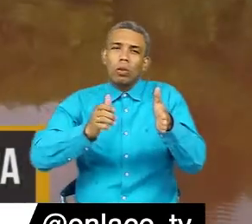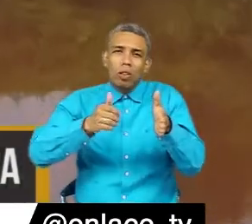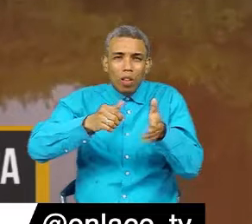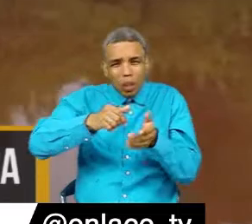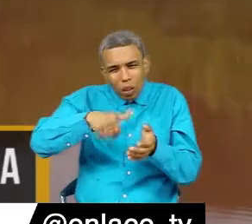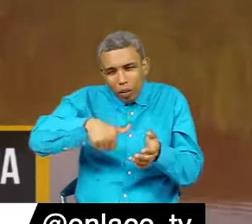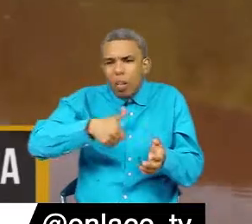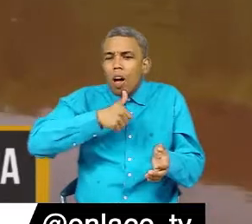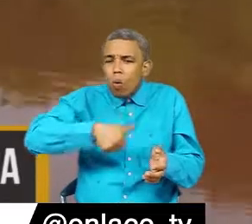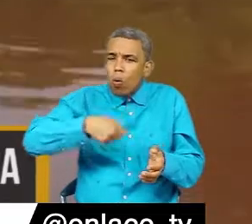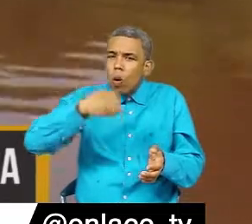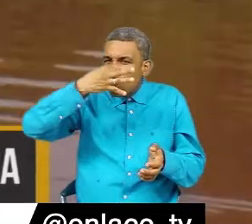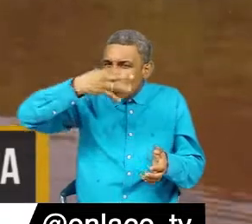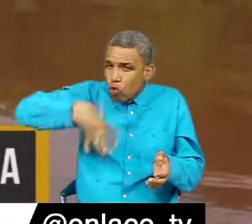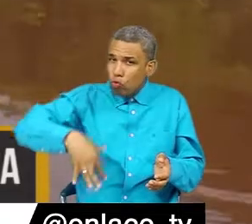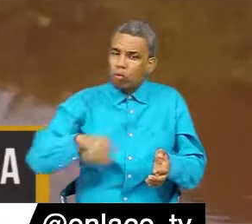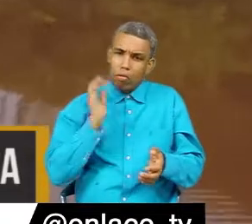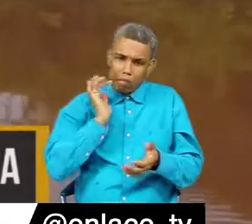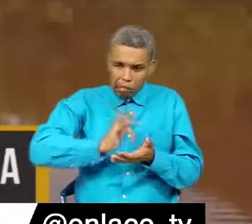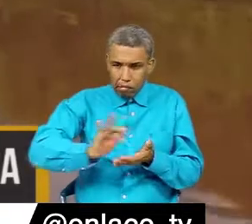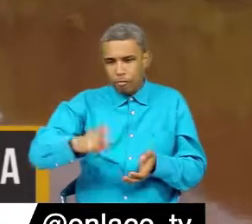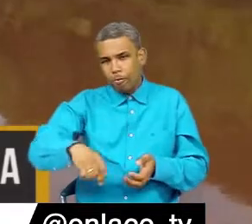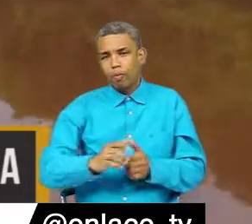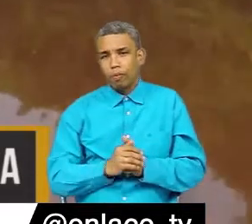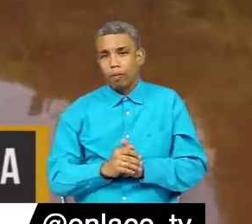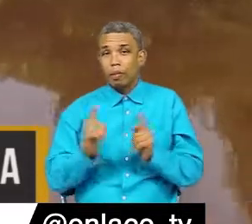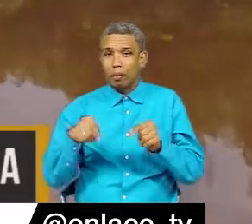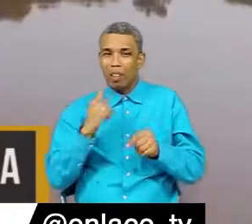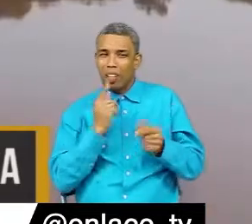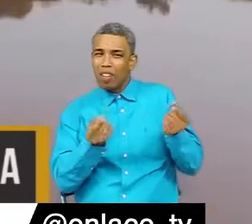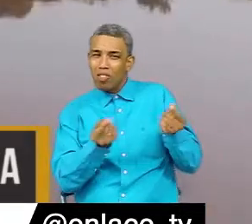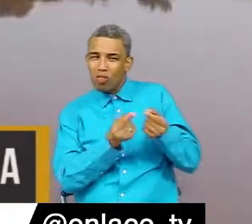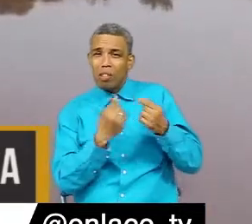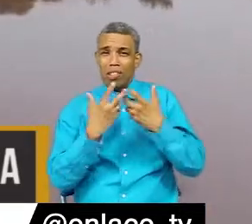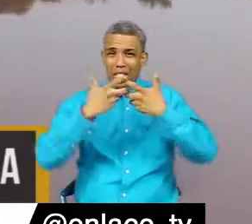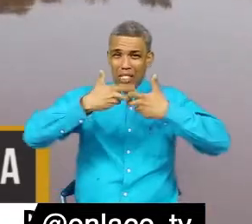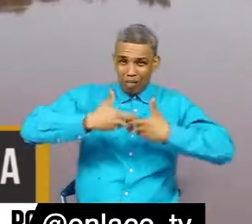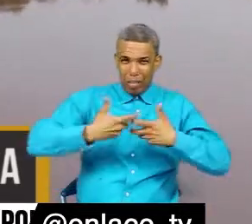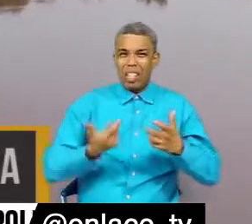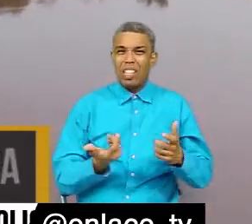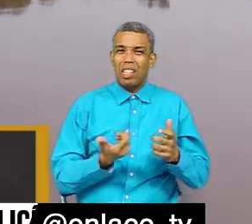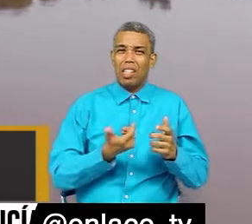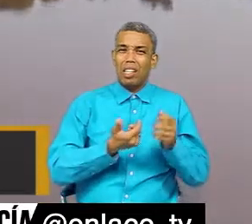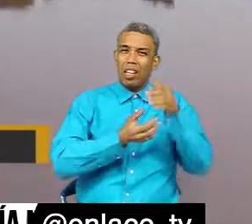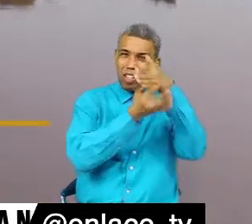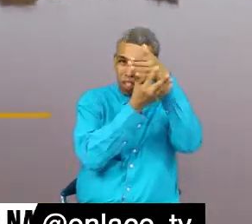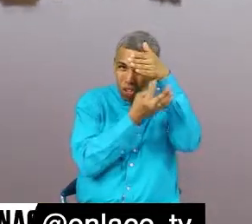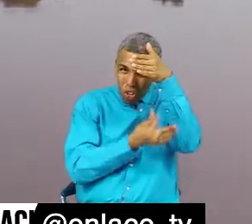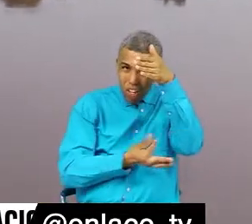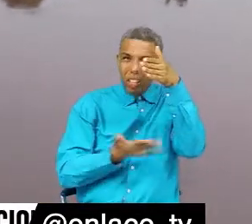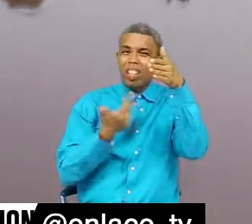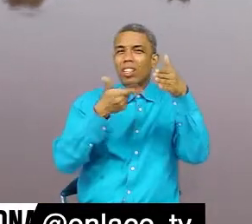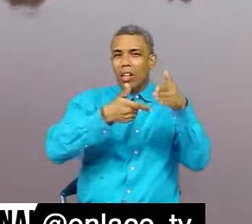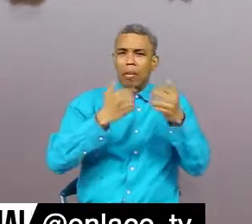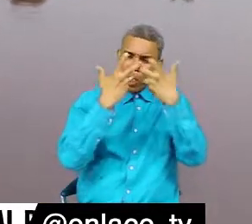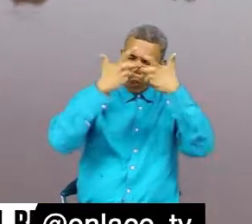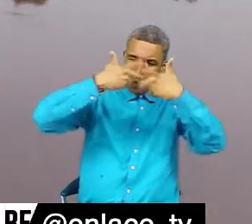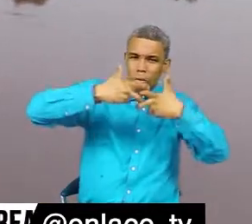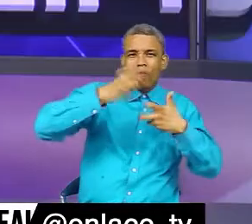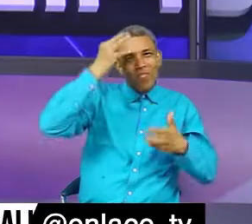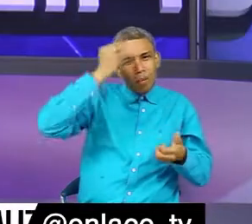en el recorrido que hay presencia de cultivos de palma de aceite en sectores aledaños a este espejo de agua que desemboca al río Sogamoso.